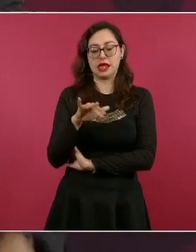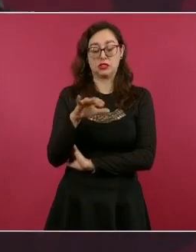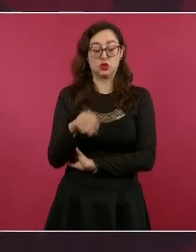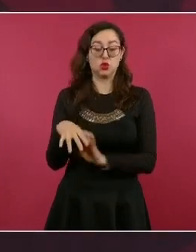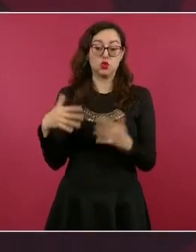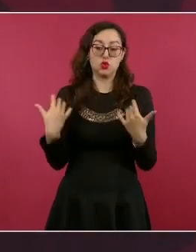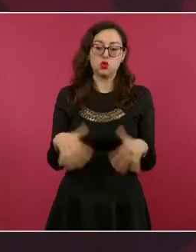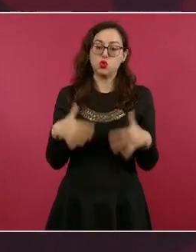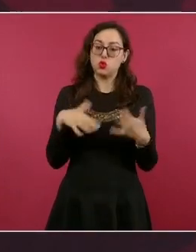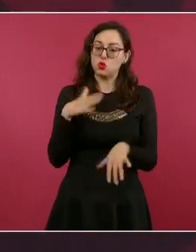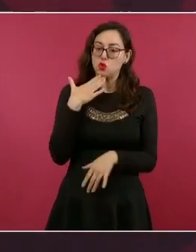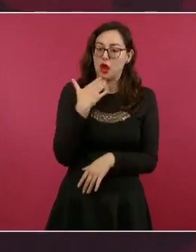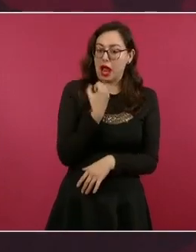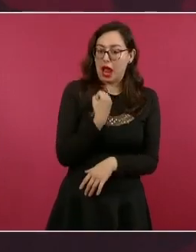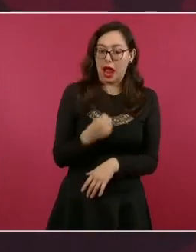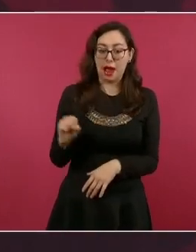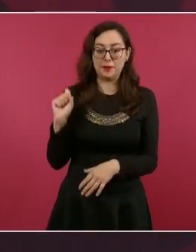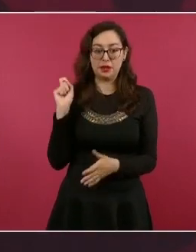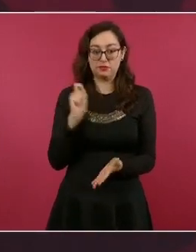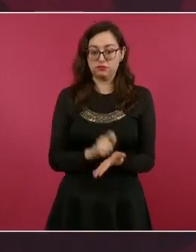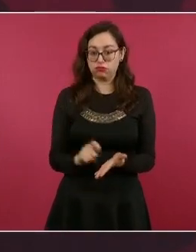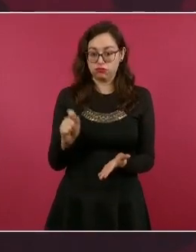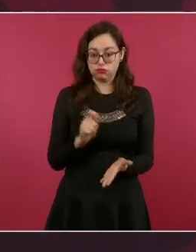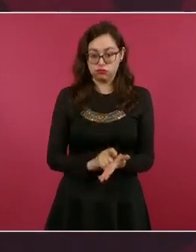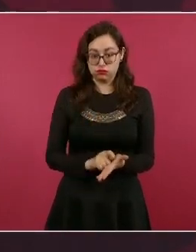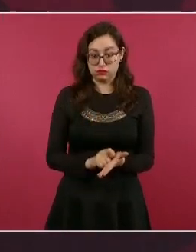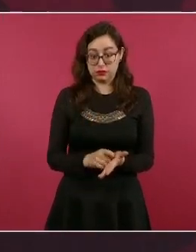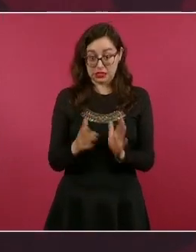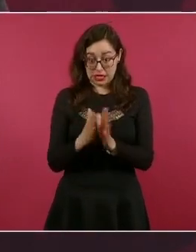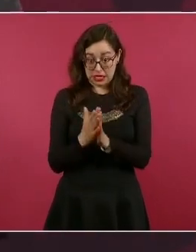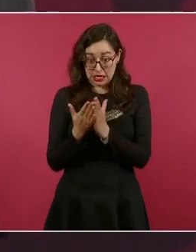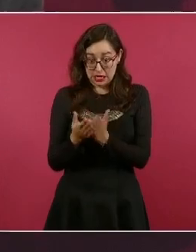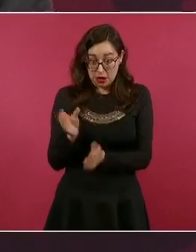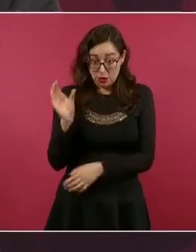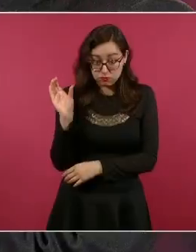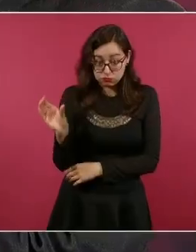Y no es un libro así,